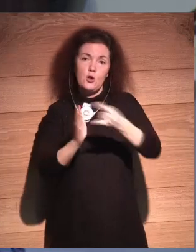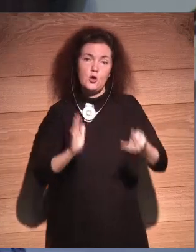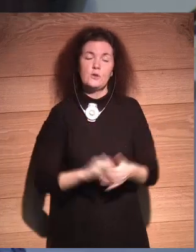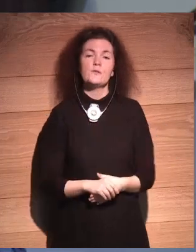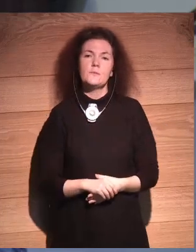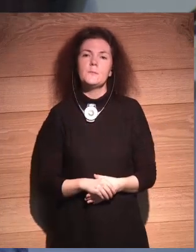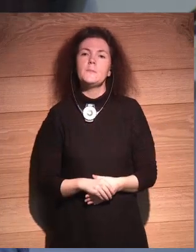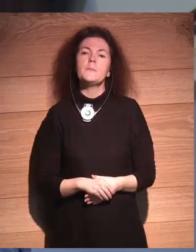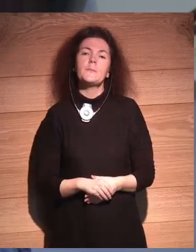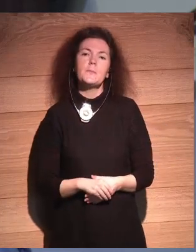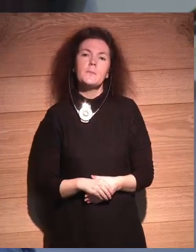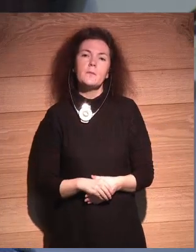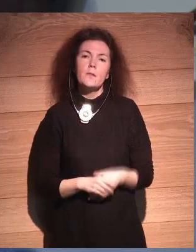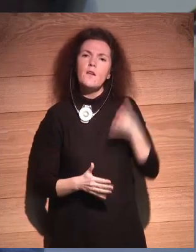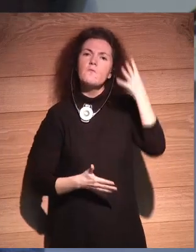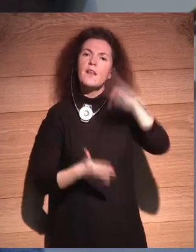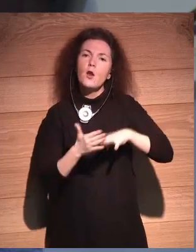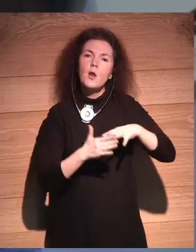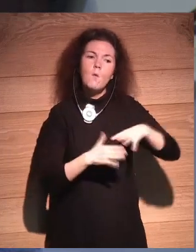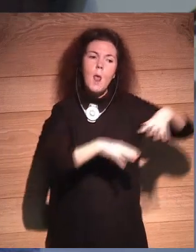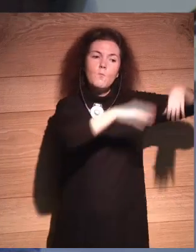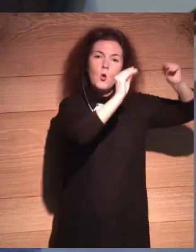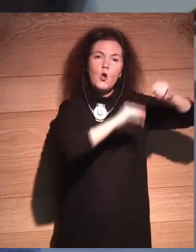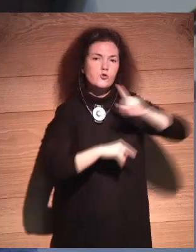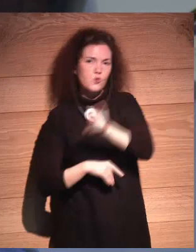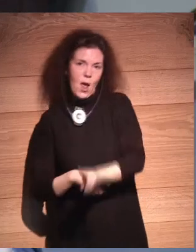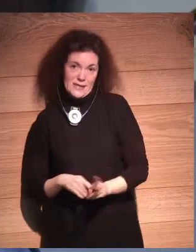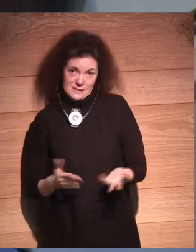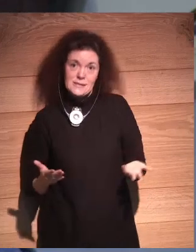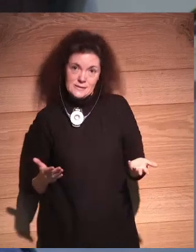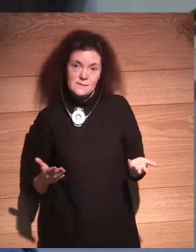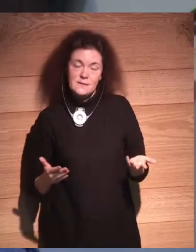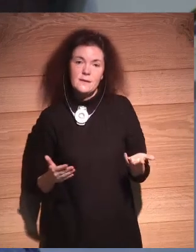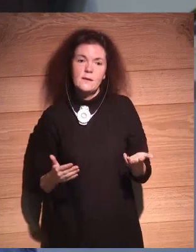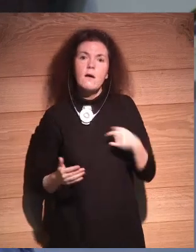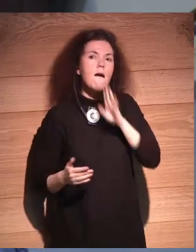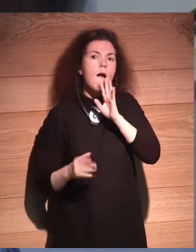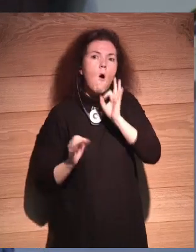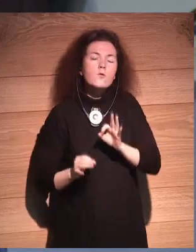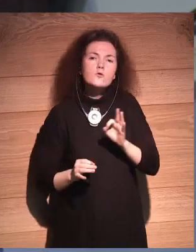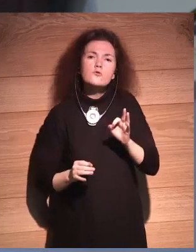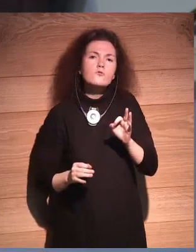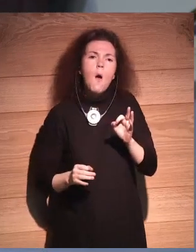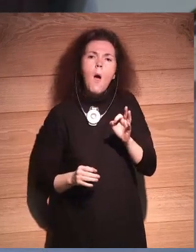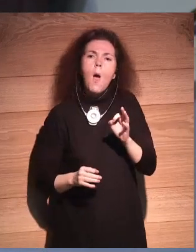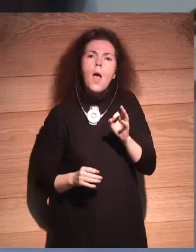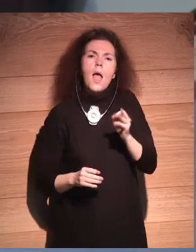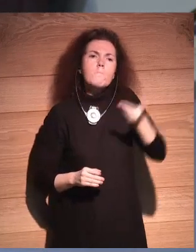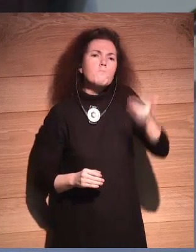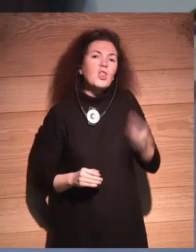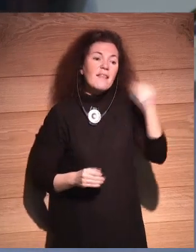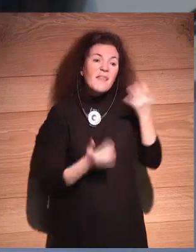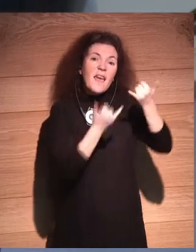tecnológicos. Barcelona no es Burgos y precisamente, como ya han comentado, el mérito de este